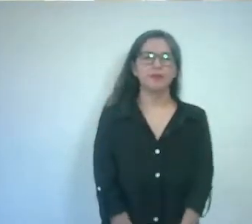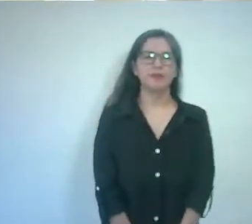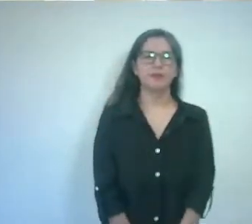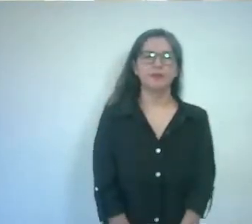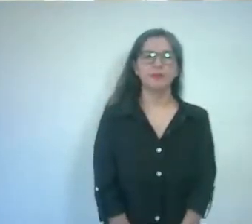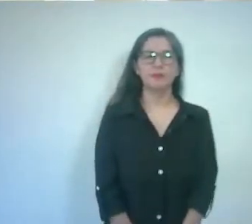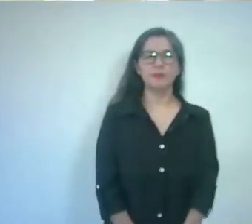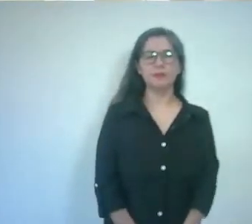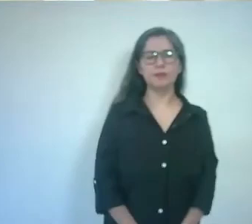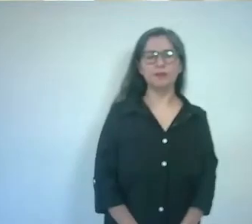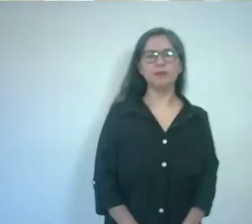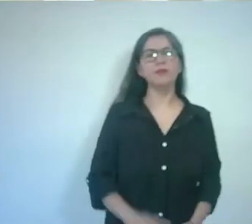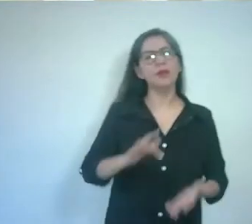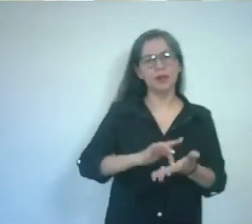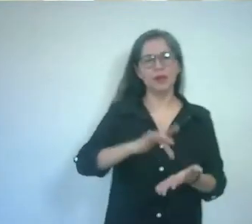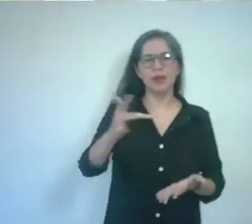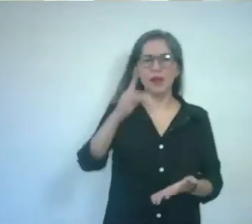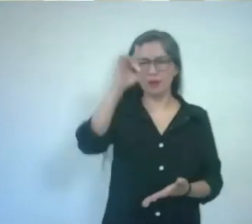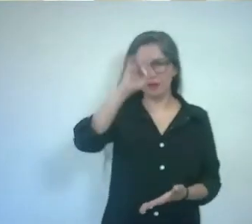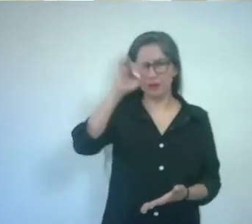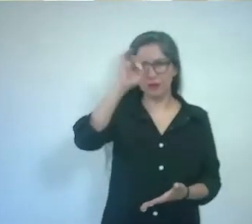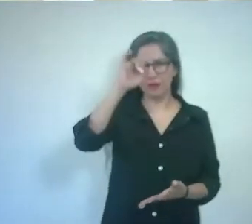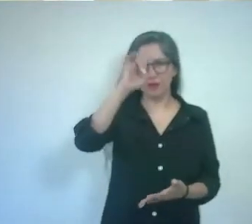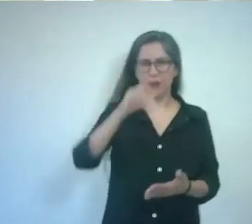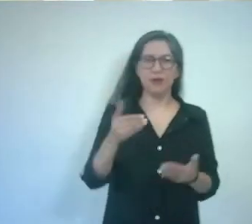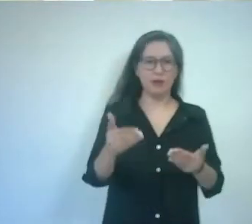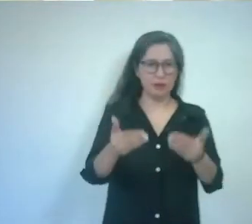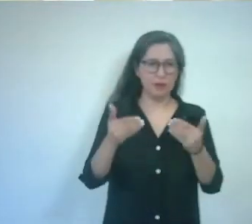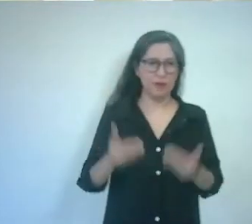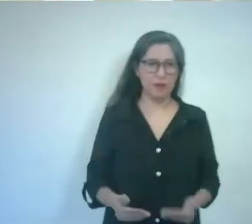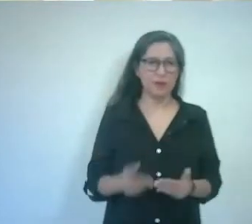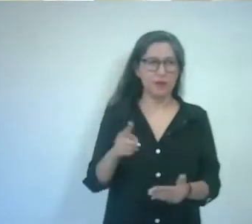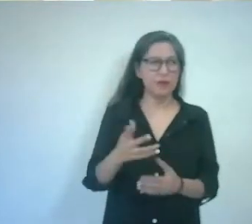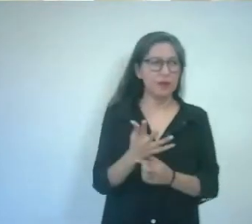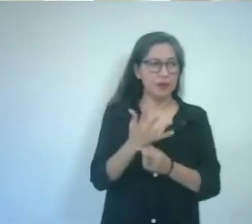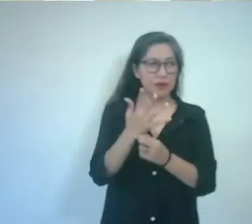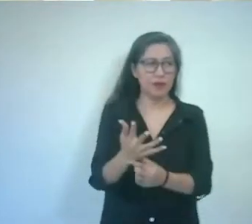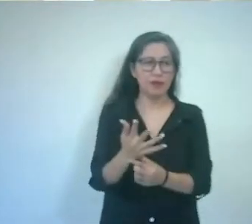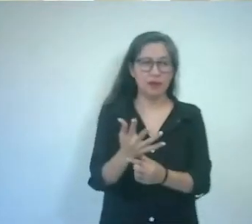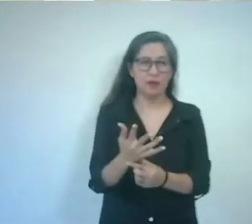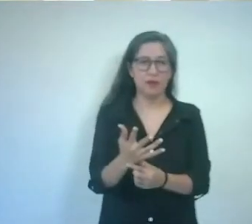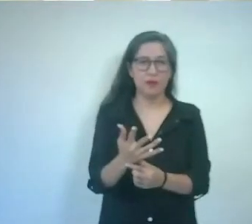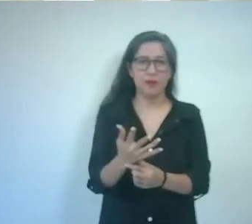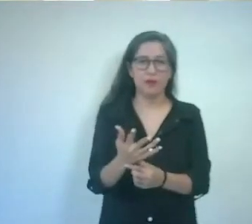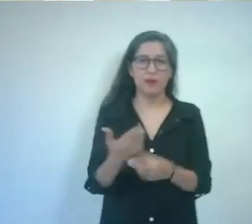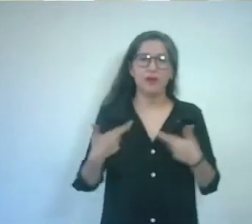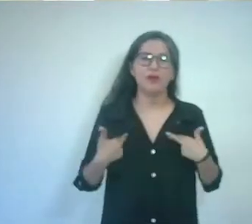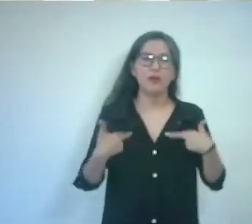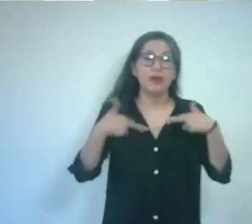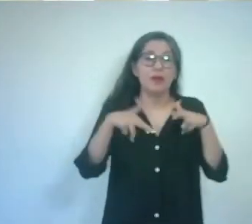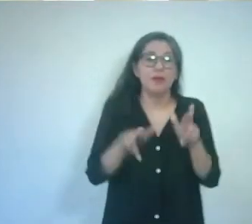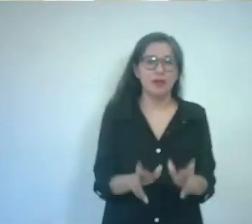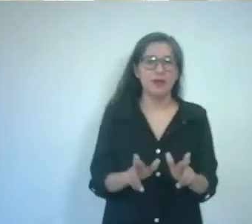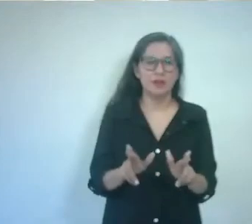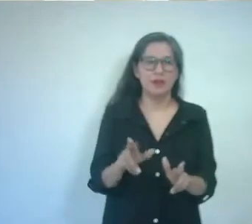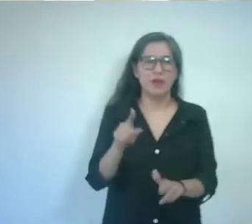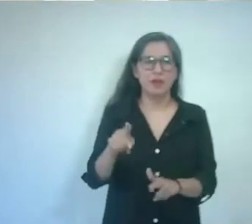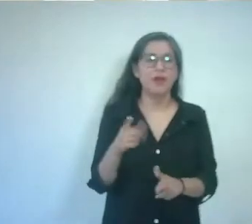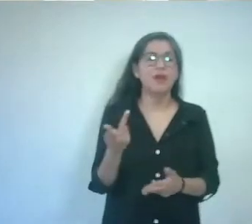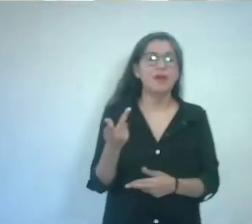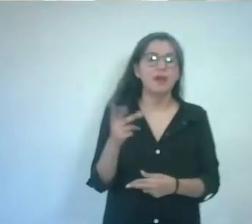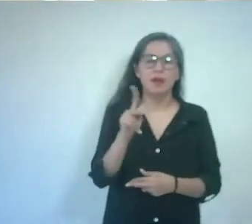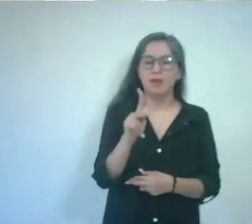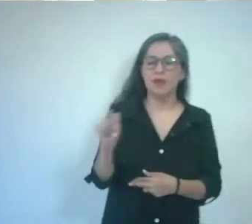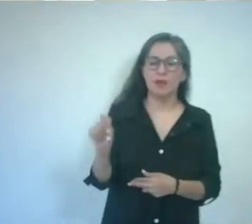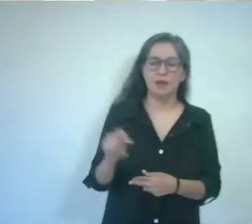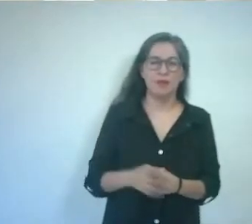Muchísimas gracias, consejera. En siguiente turno en uso de la voz es el representante del Partido del Trabajo. Sí, buenos